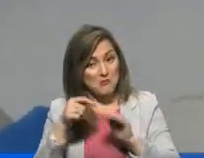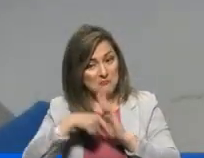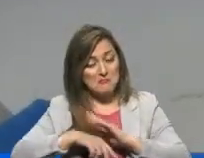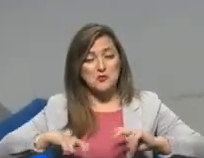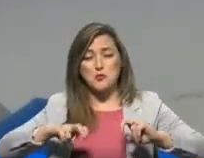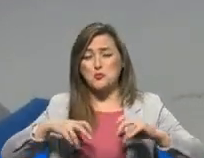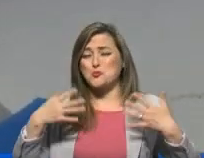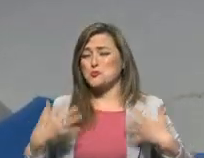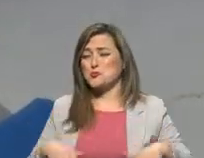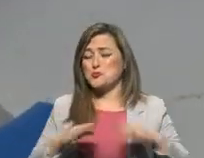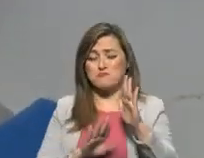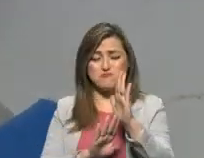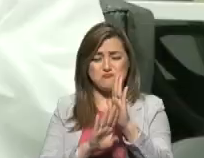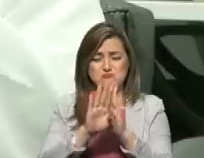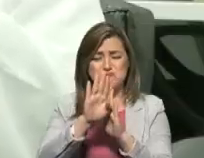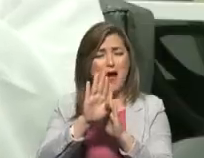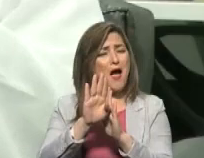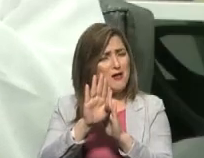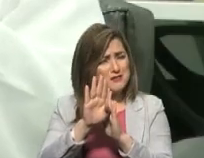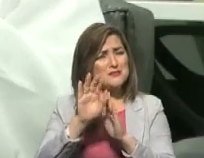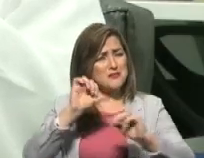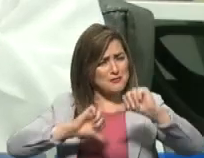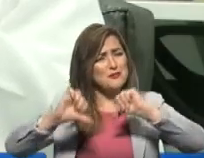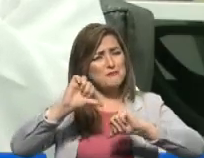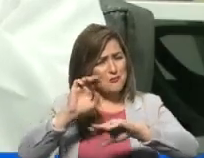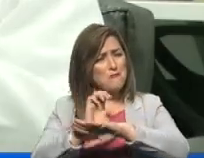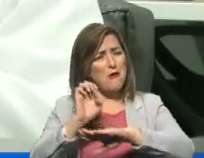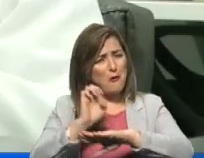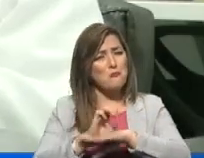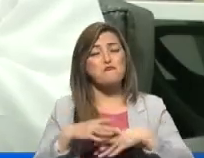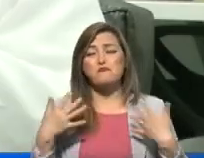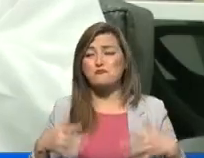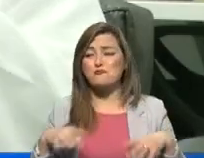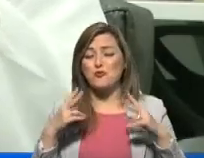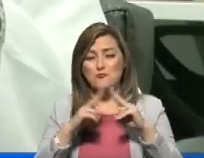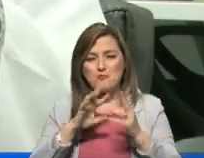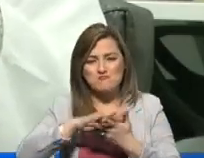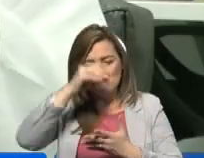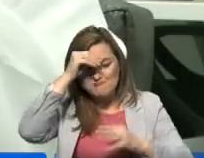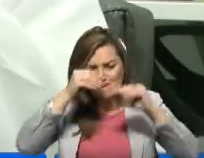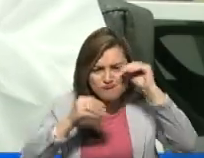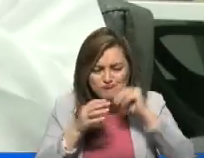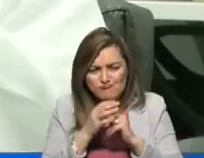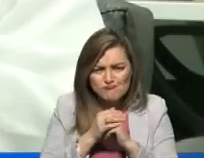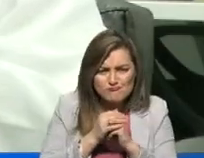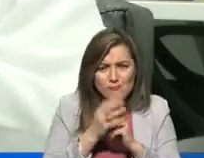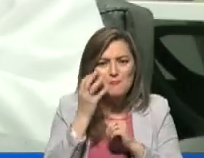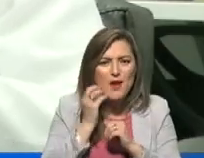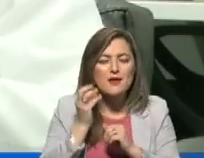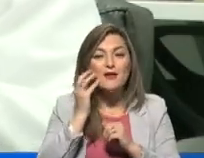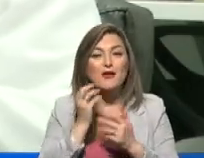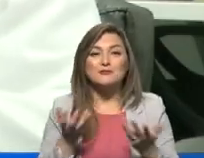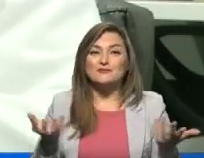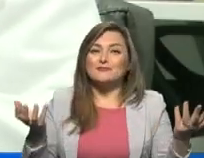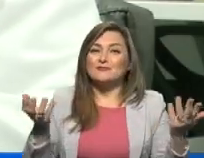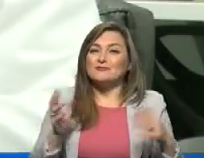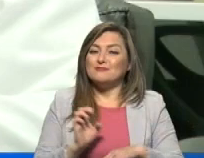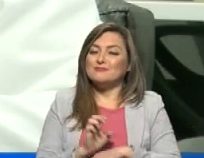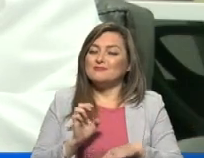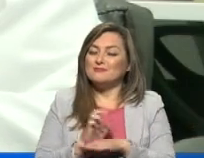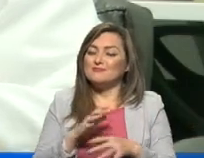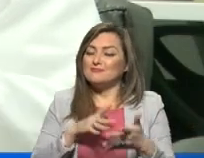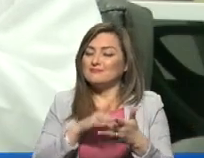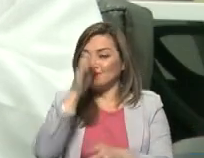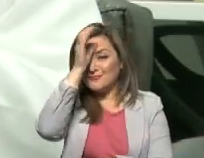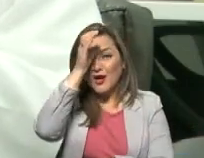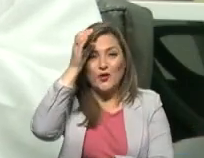un avance científico en el país. Nos permite generar el conocimiento, generar la experiencia en este tipo de estudios